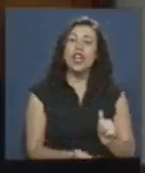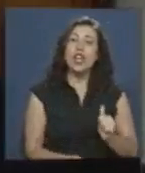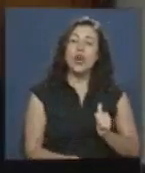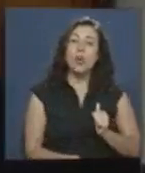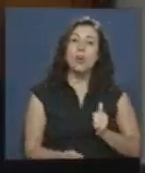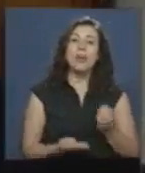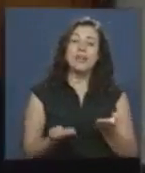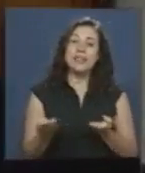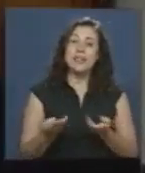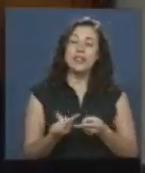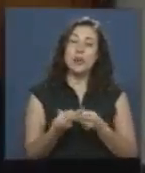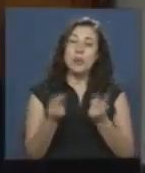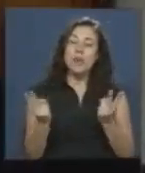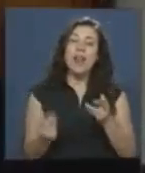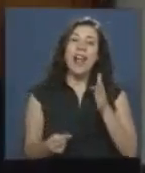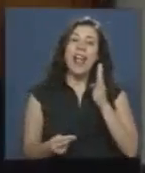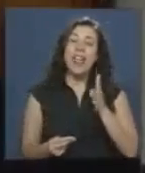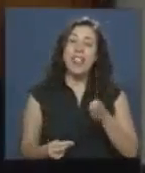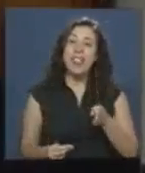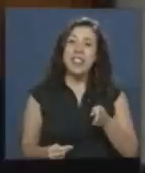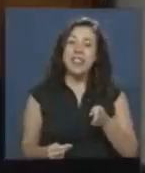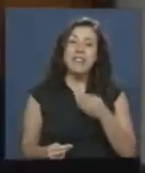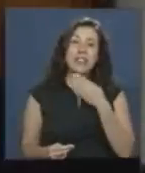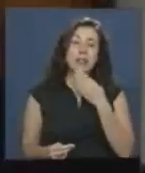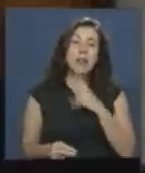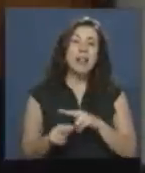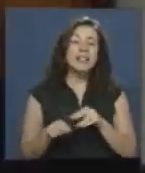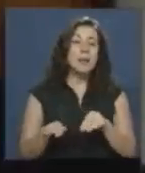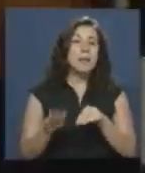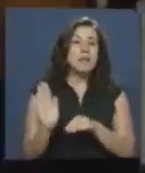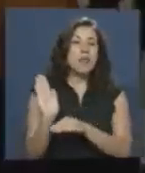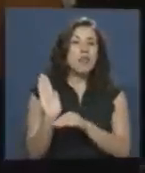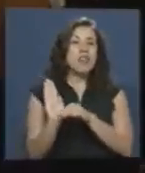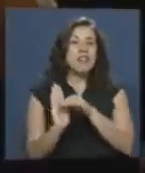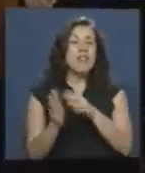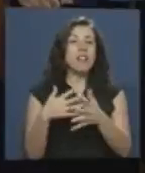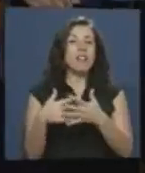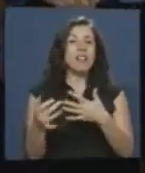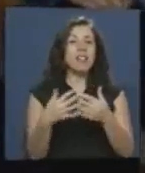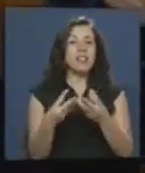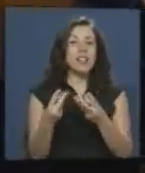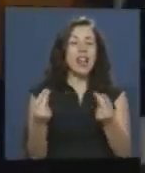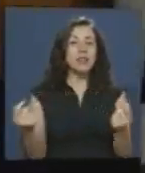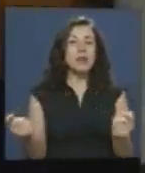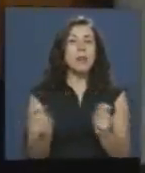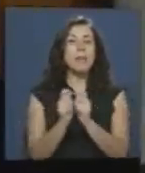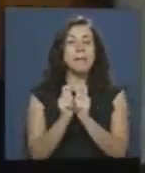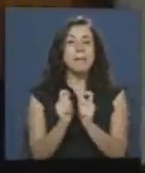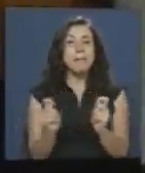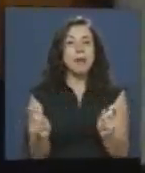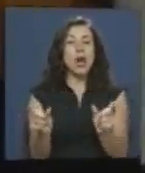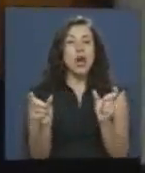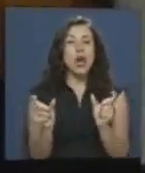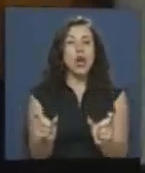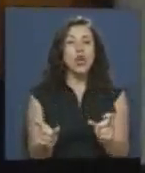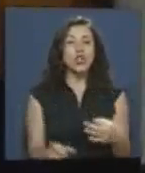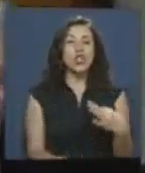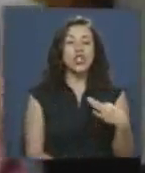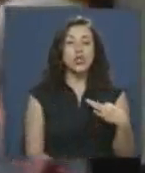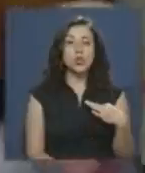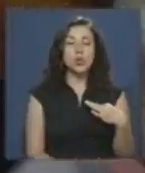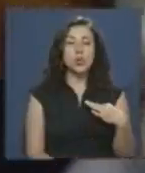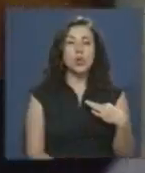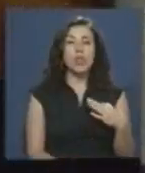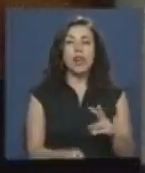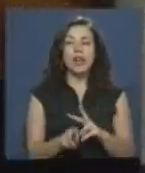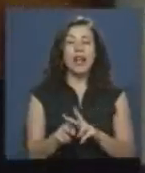funciones públicas y deben estar sometidas al mismo estándar de transparencia, publicidad y control ciudadano que